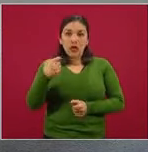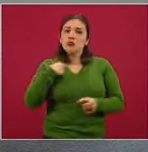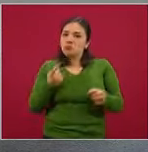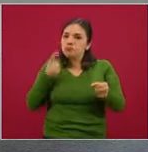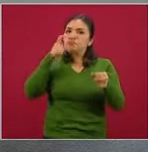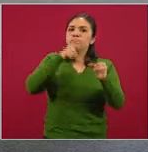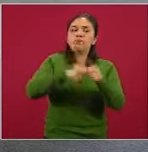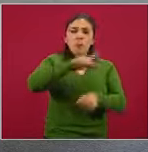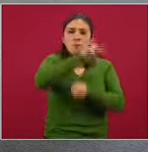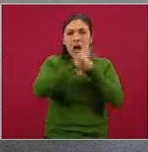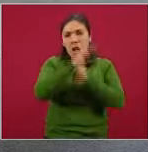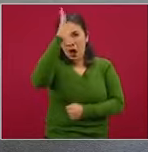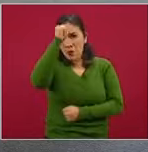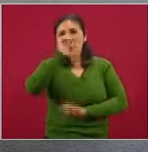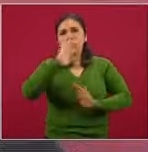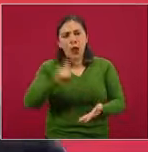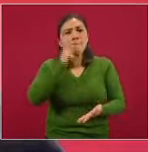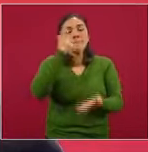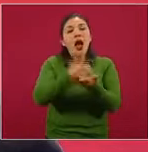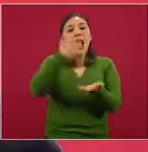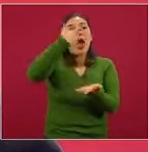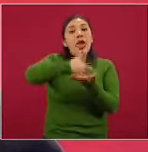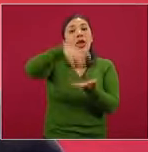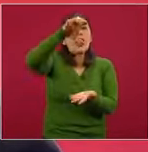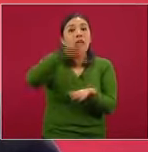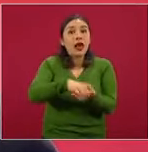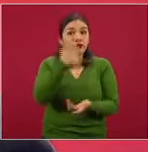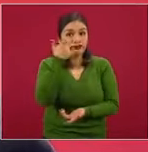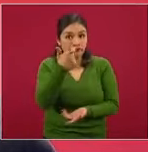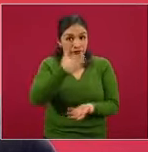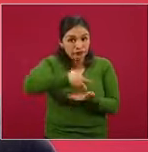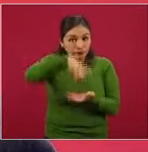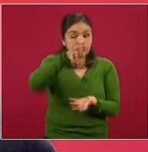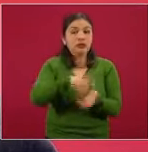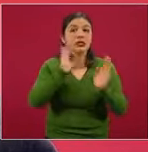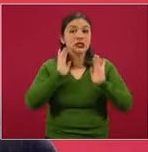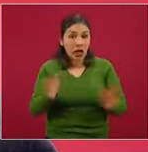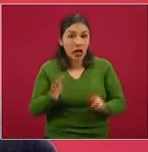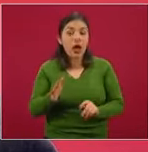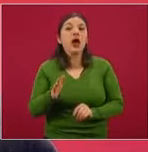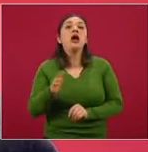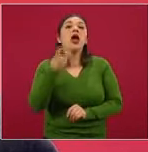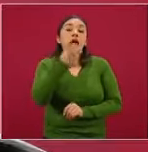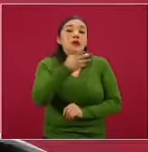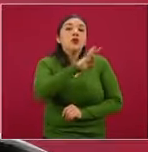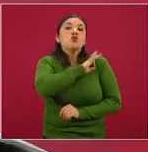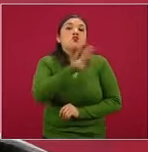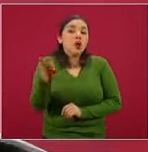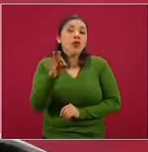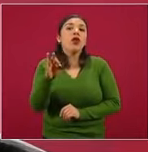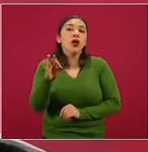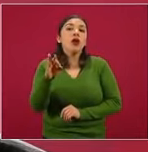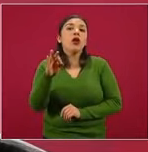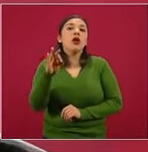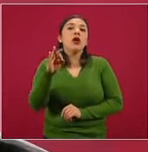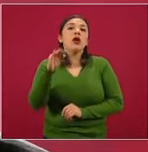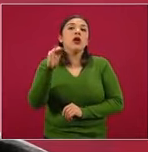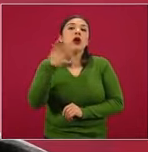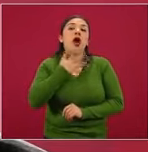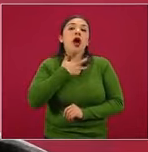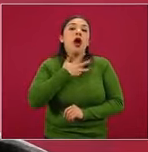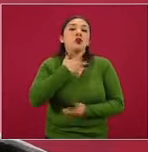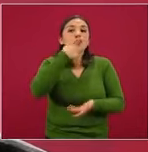como país, hemos pagado ya el enganche o el depósito inicial y nos va a permitir tener acceso a hasta